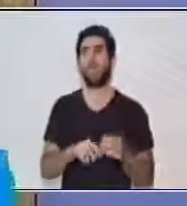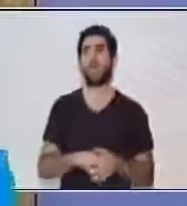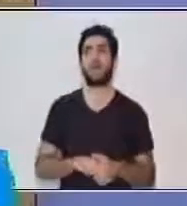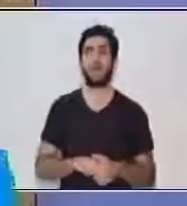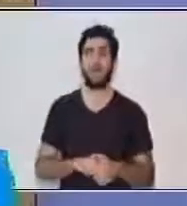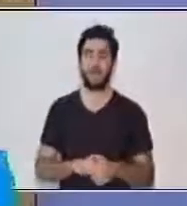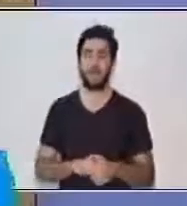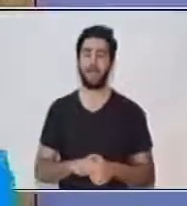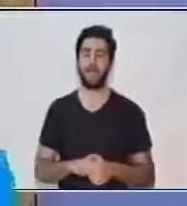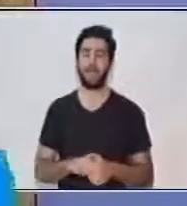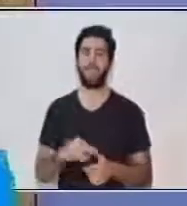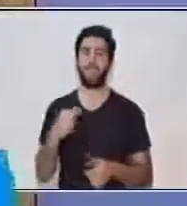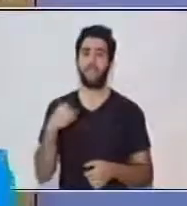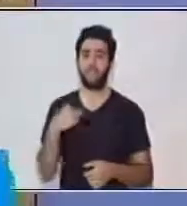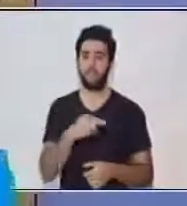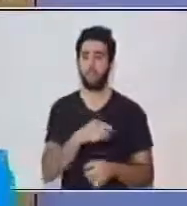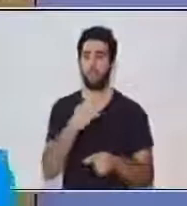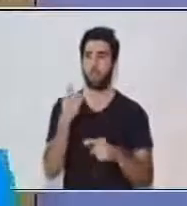utilizar